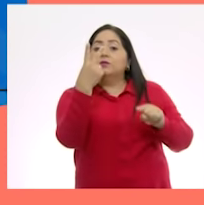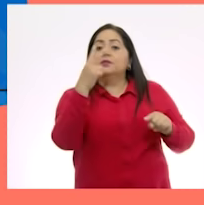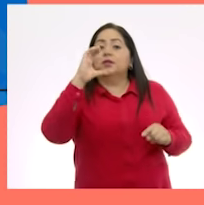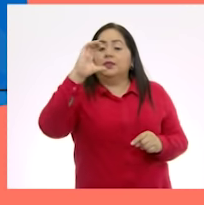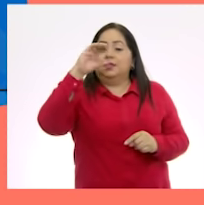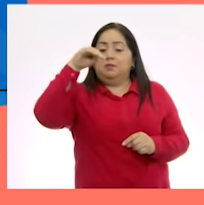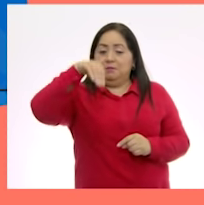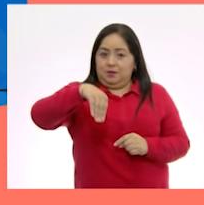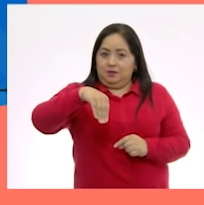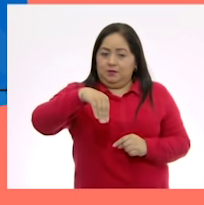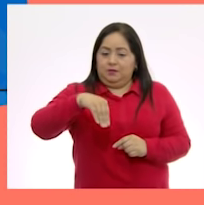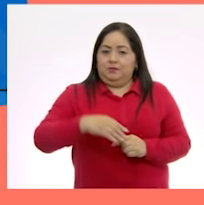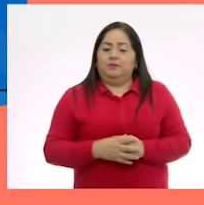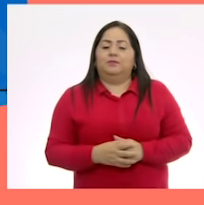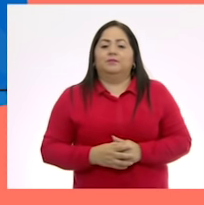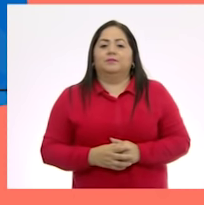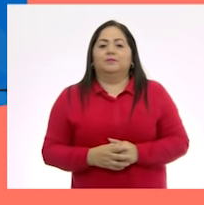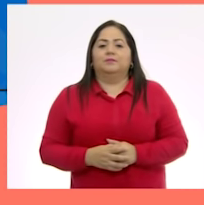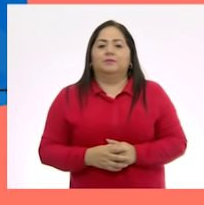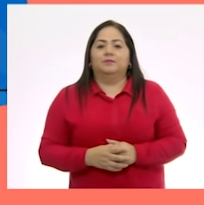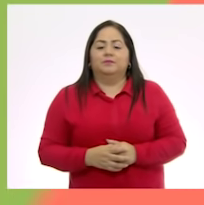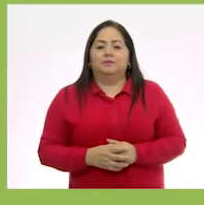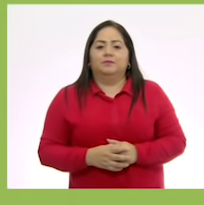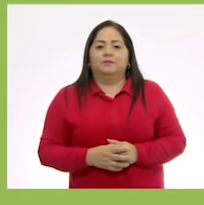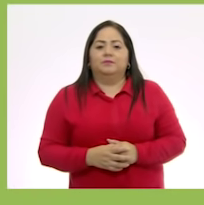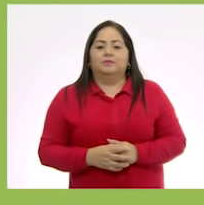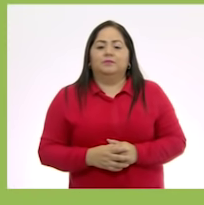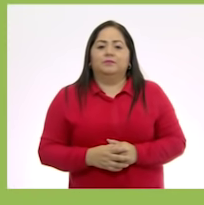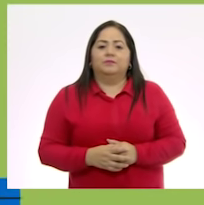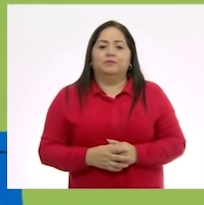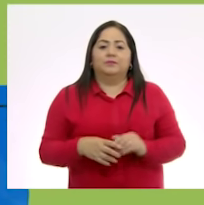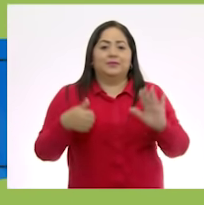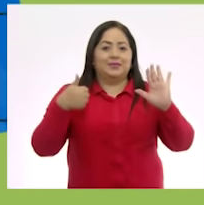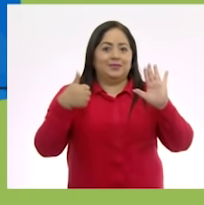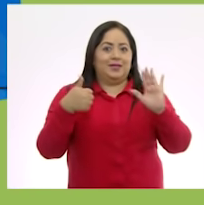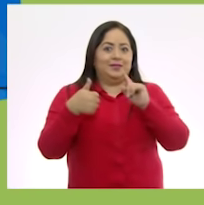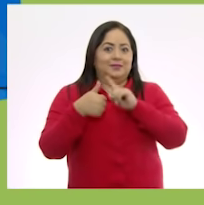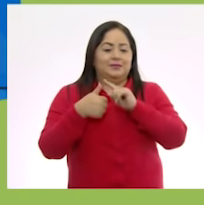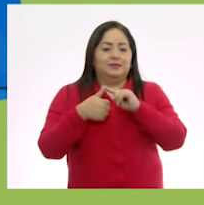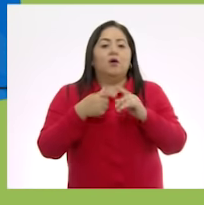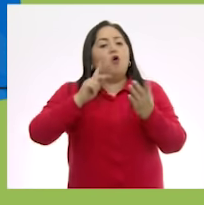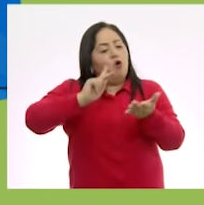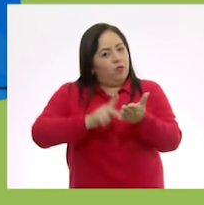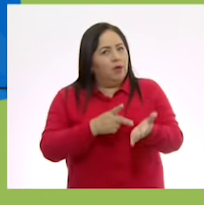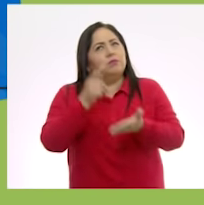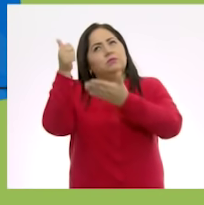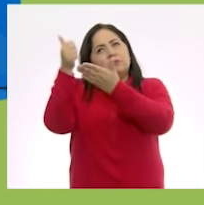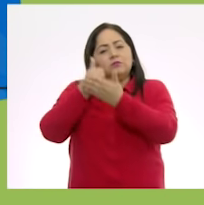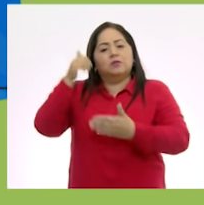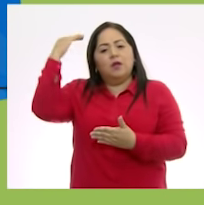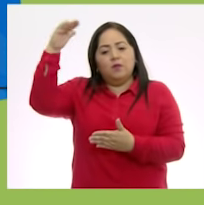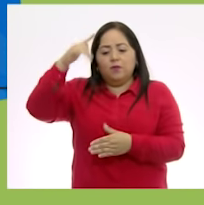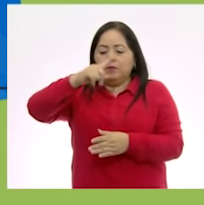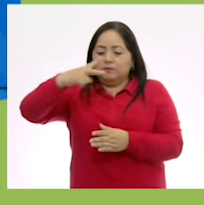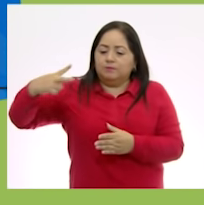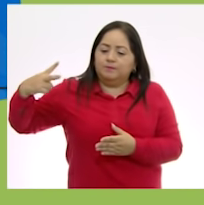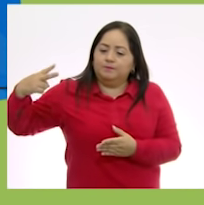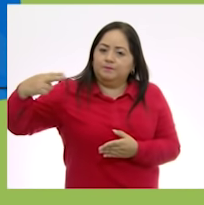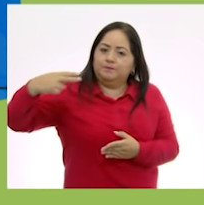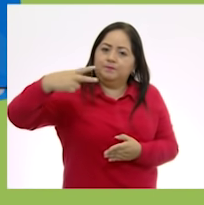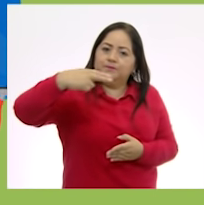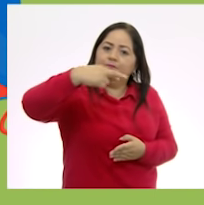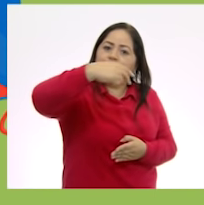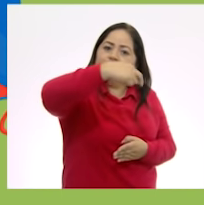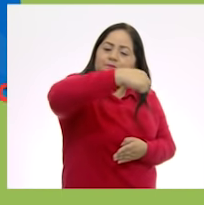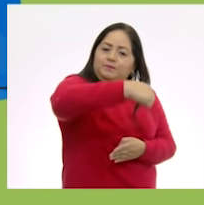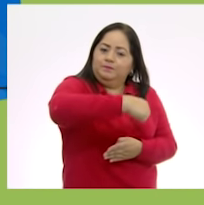2 centímetros de alto arriba y abajo. 6. Nuevamente pide ayuda a un adulto para recortar